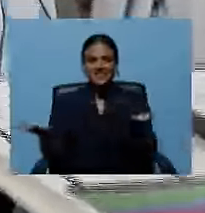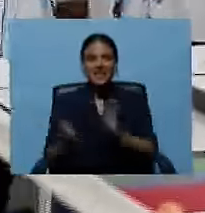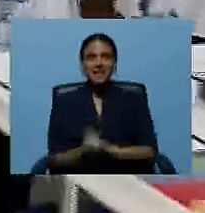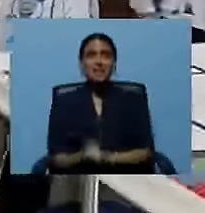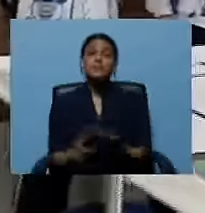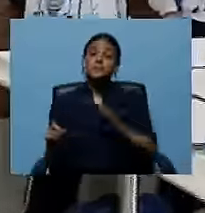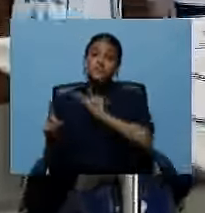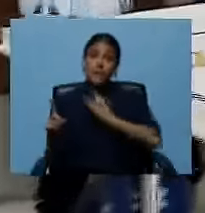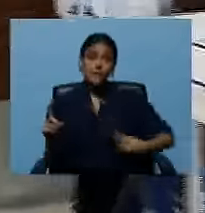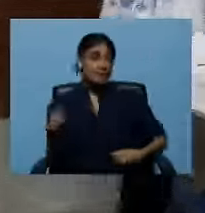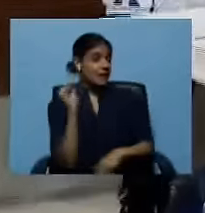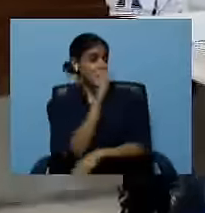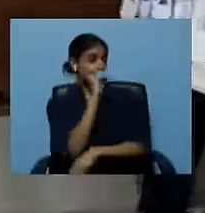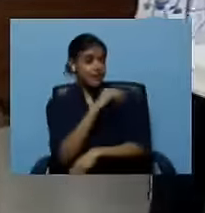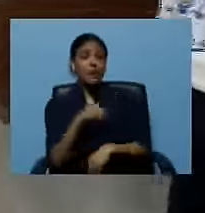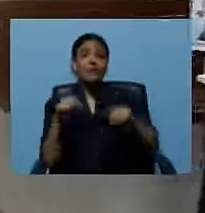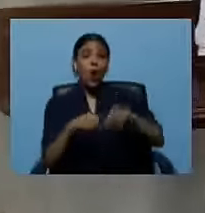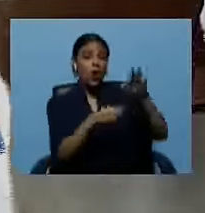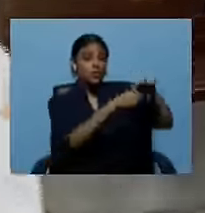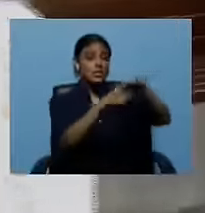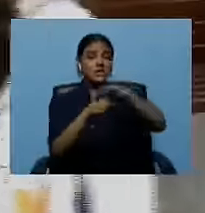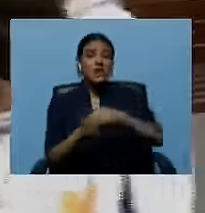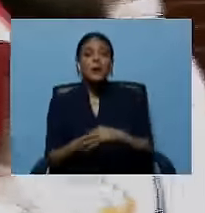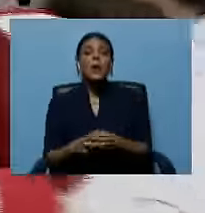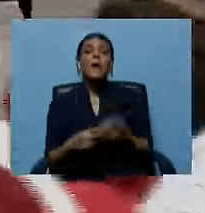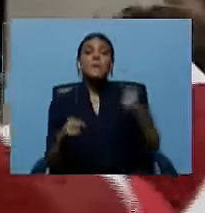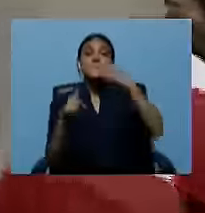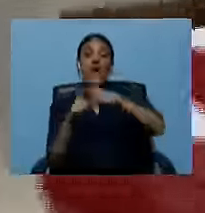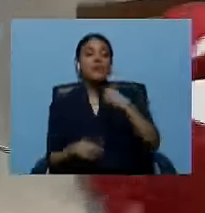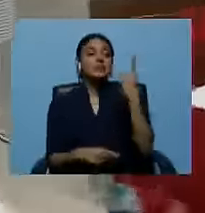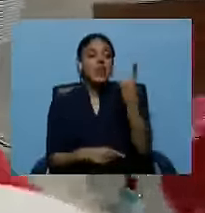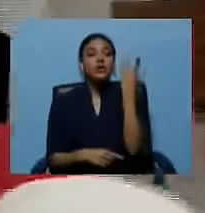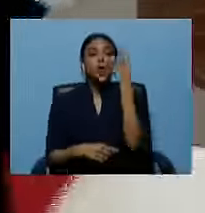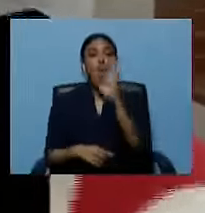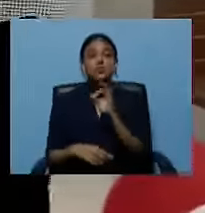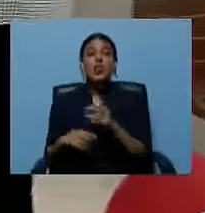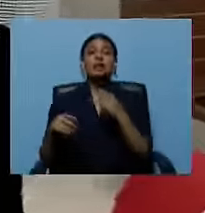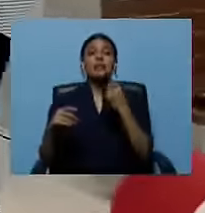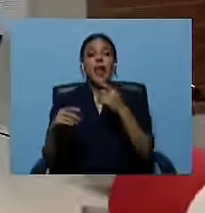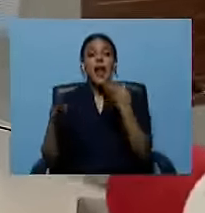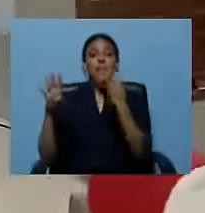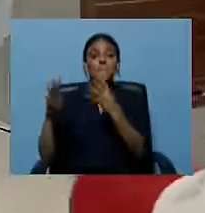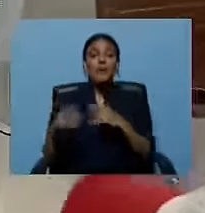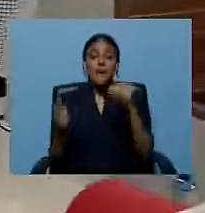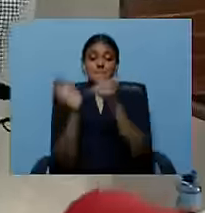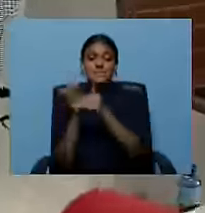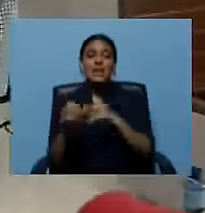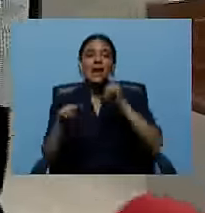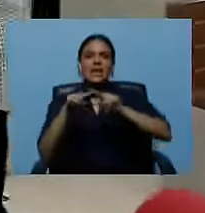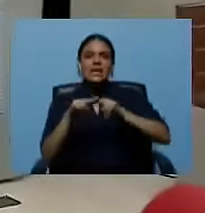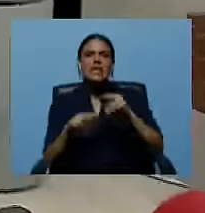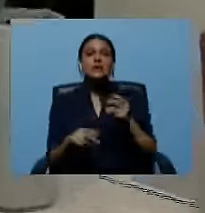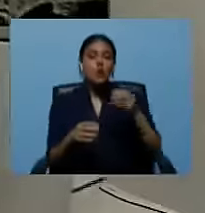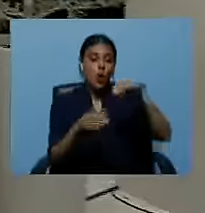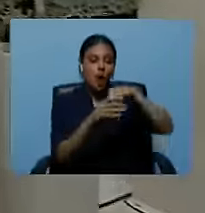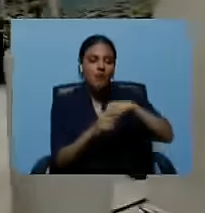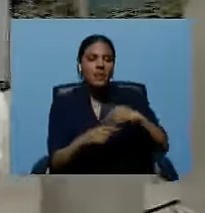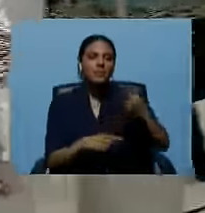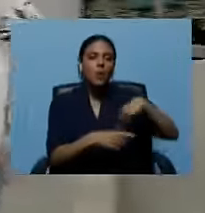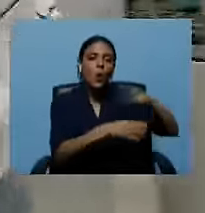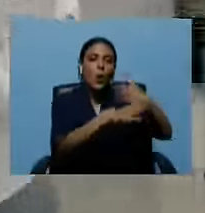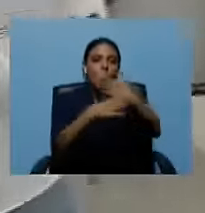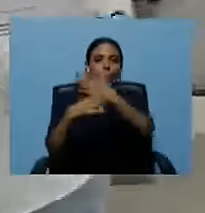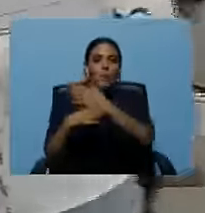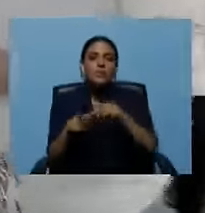el Semillero Científico Nacional son más de 189 mil niños venezolanos y venezolanas. Vamos que están allá, compartiendo entonces, para en los